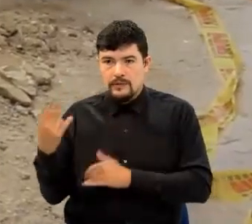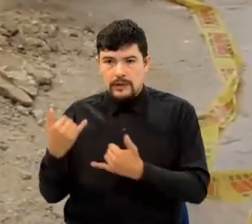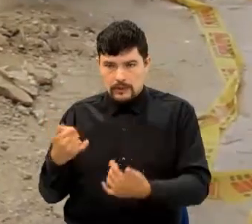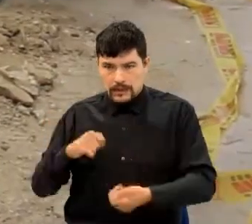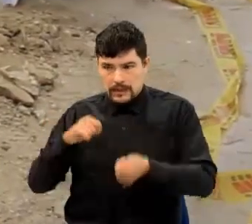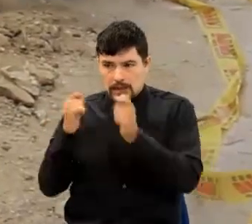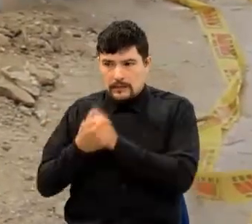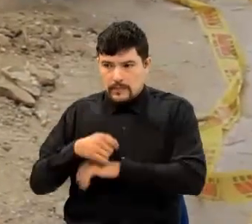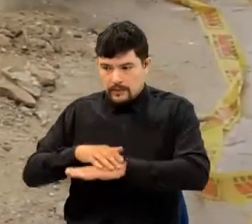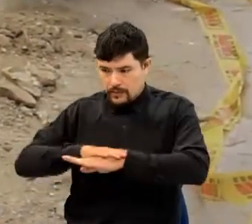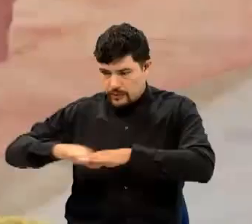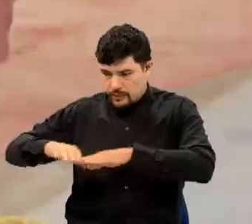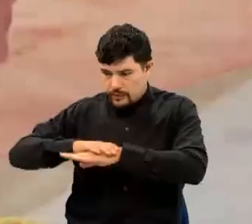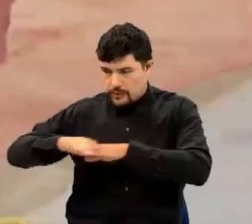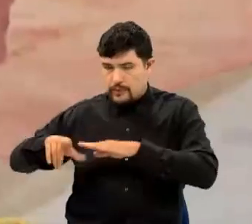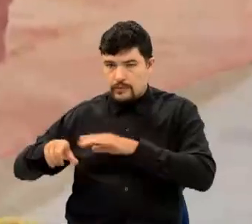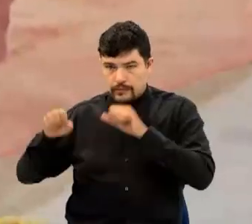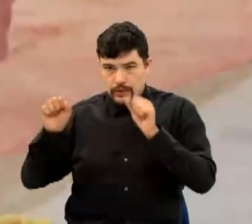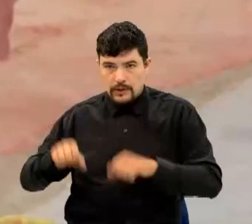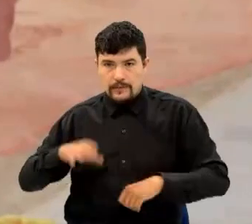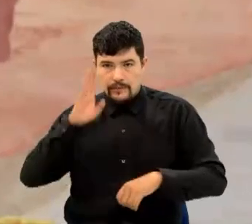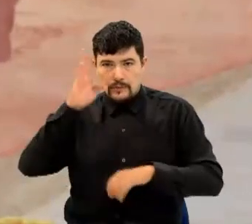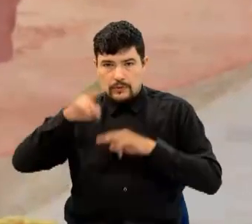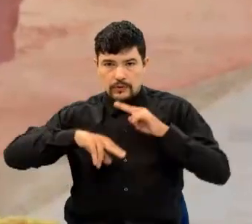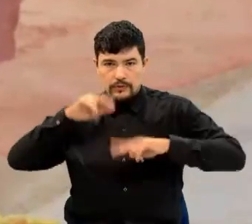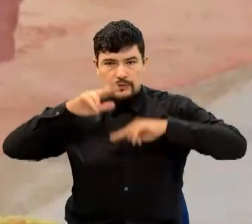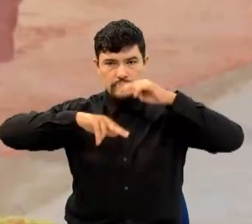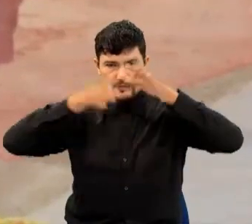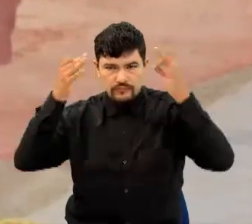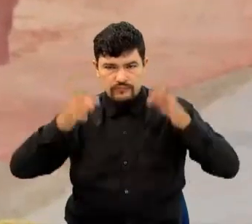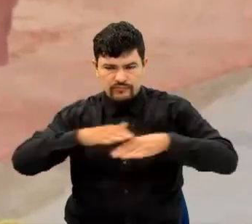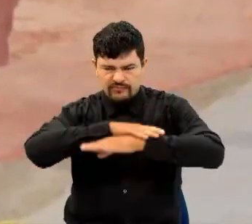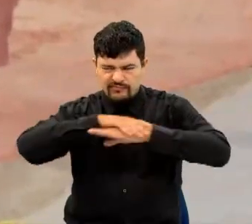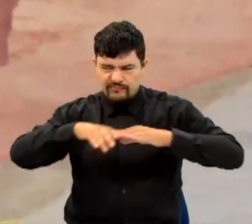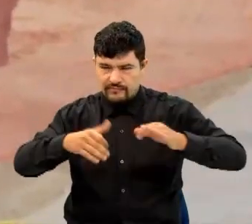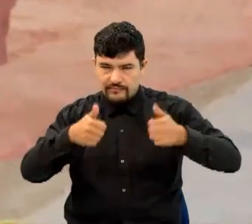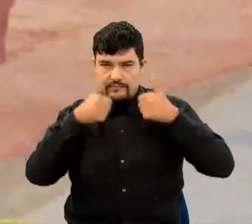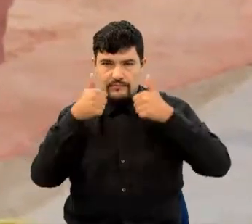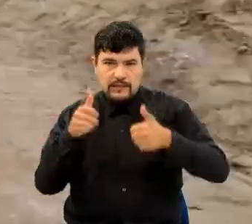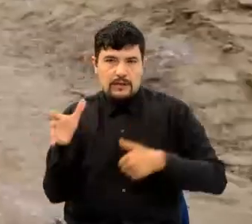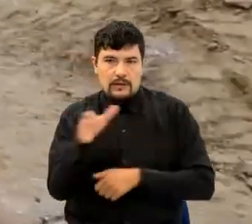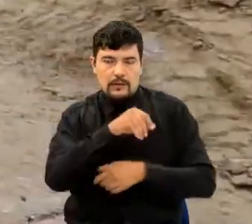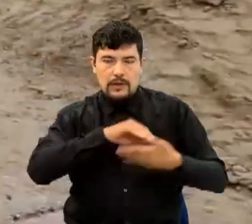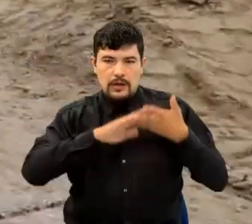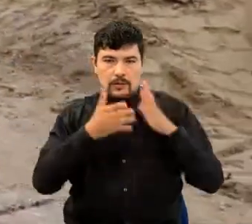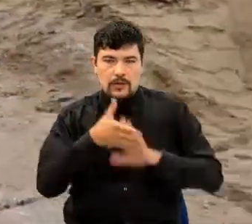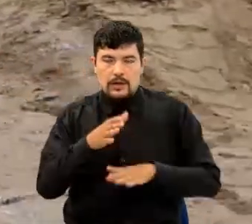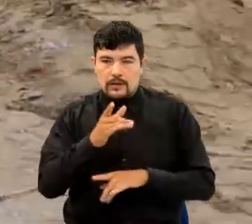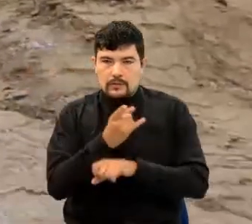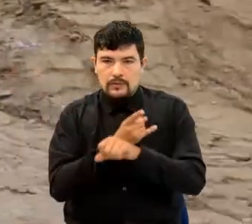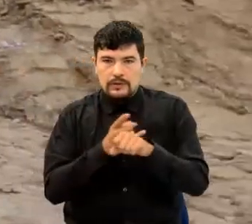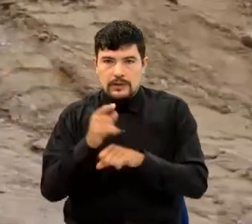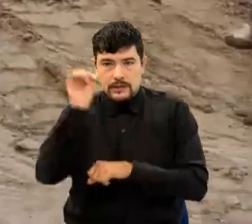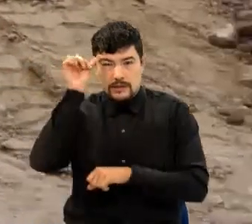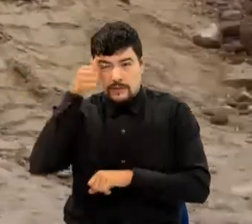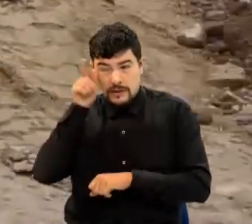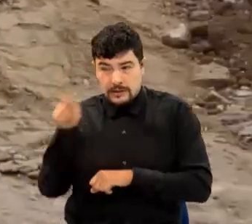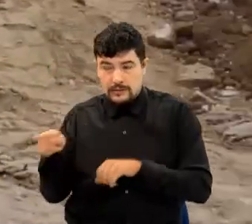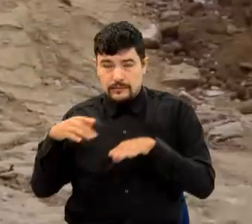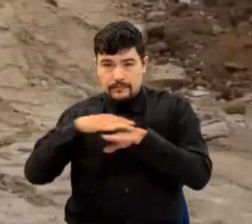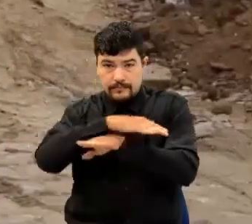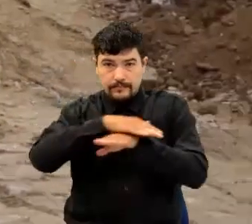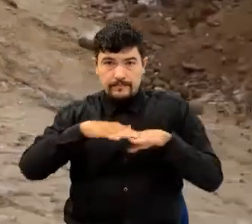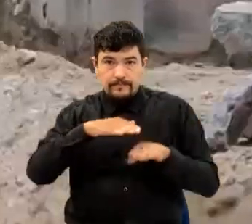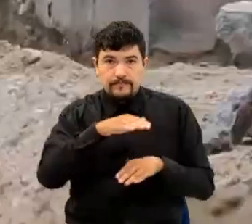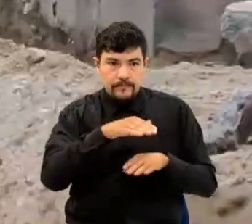la subbase y la base para hacer un trabajo excelente para que quede bien para la comunidad. Recordemos que este anillo vial